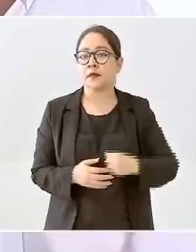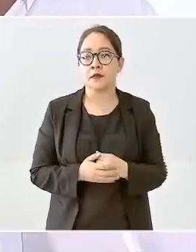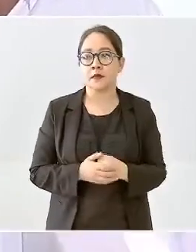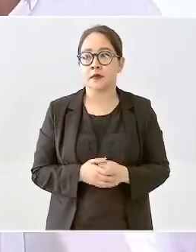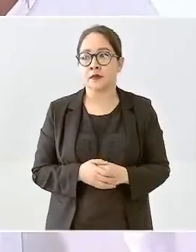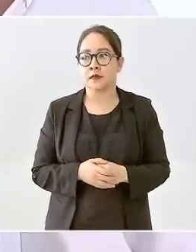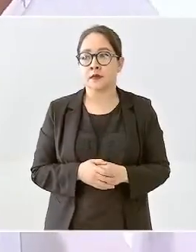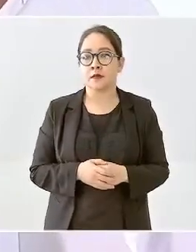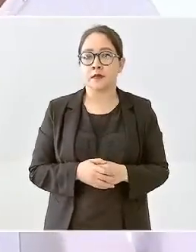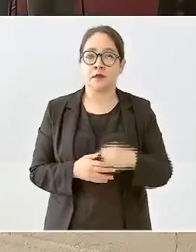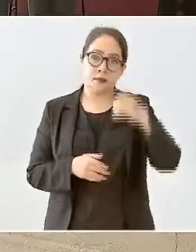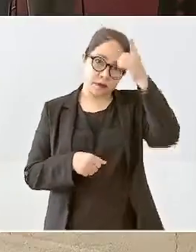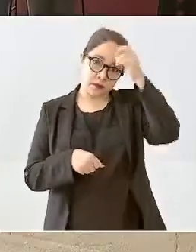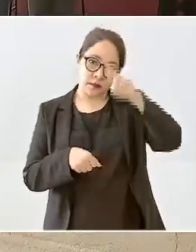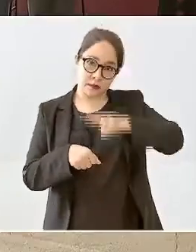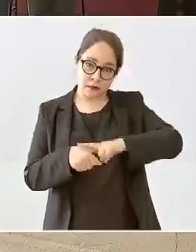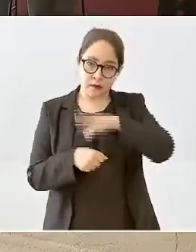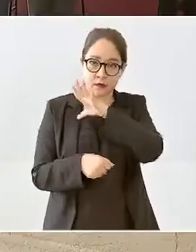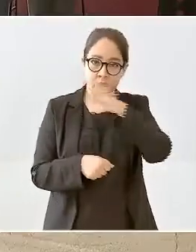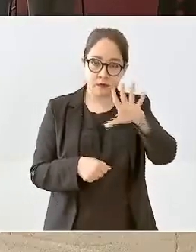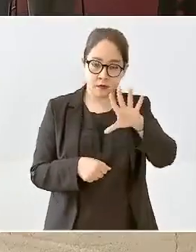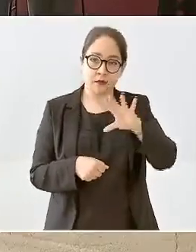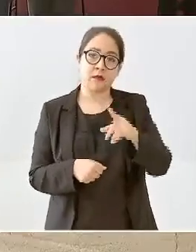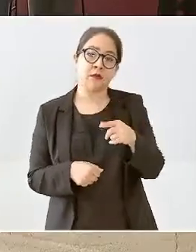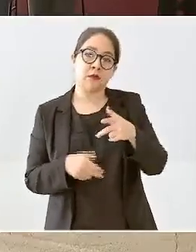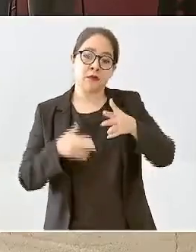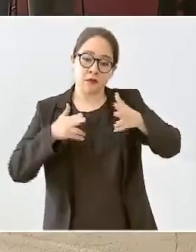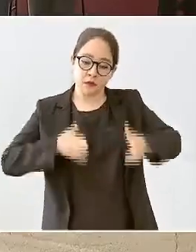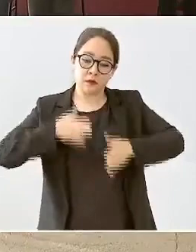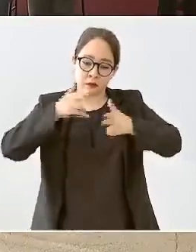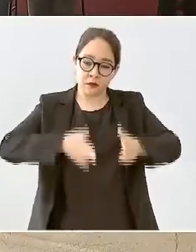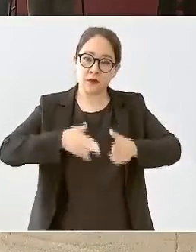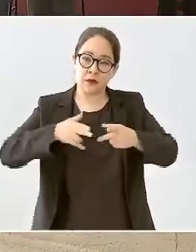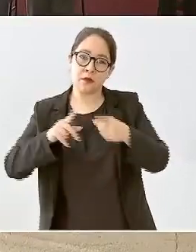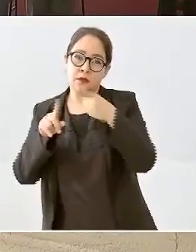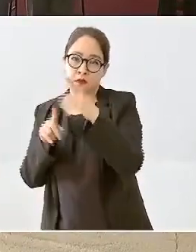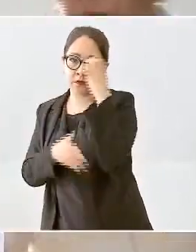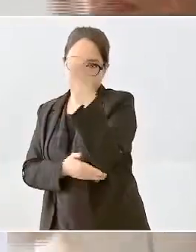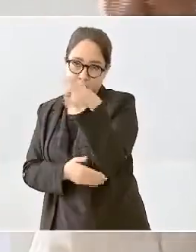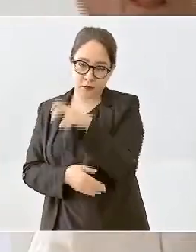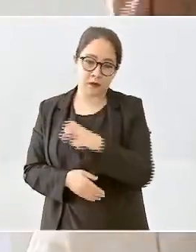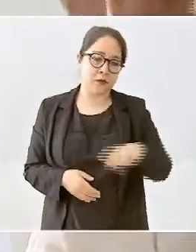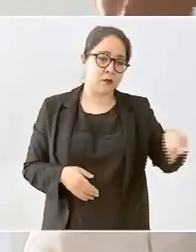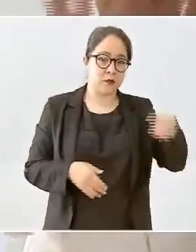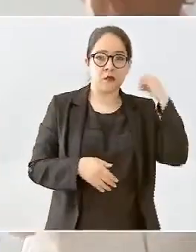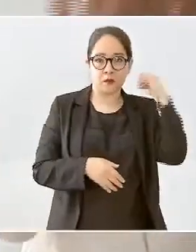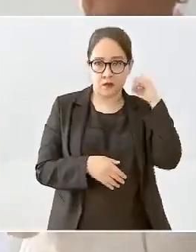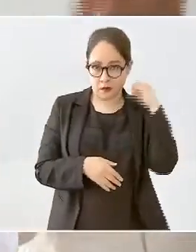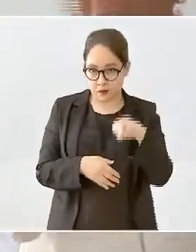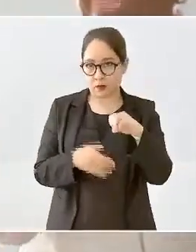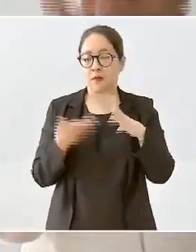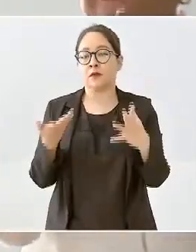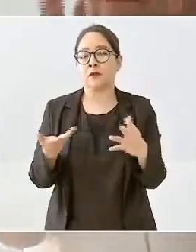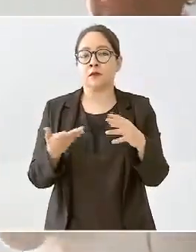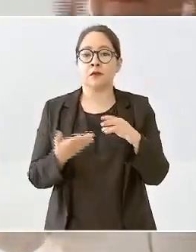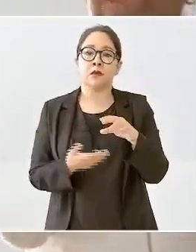el director general del Corredor Interoceánico del Istmo de Tehuantepec, Rafael Marín Mollinedo,